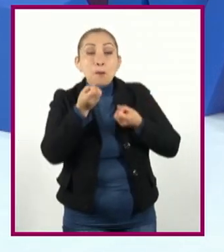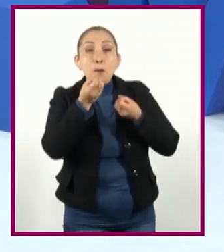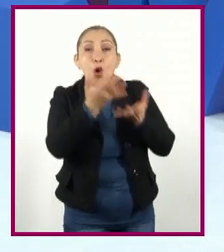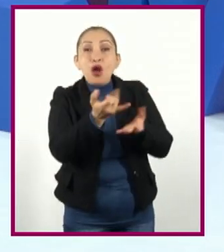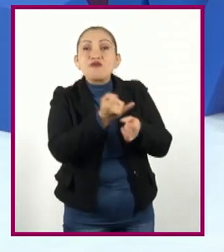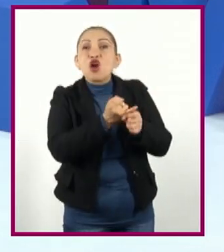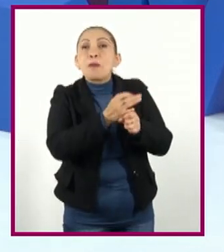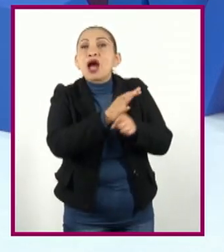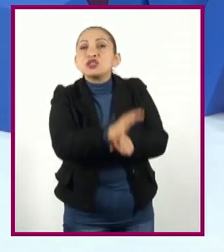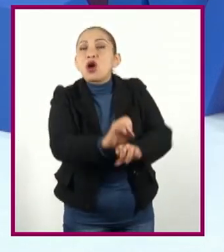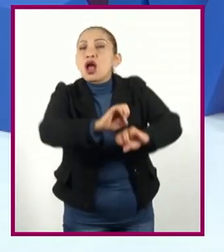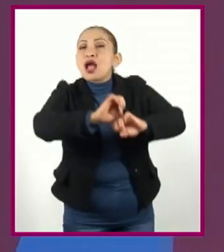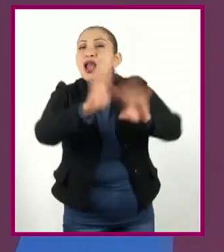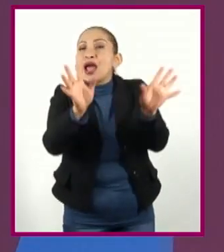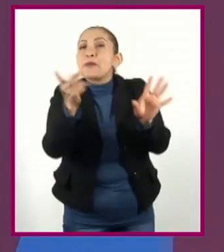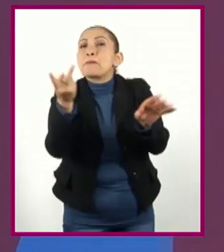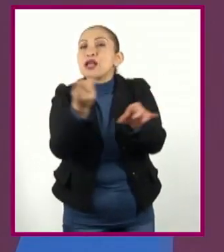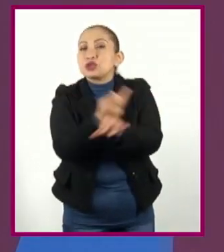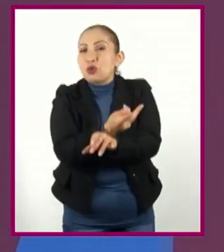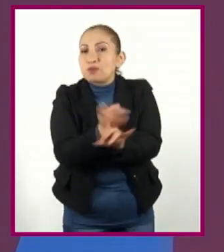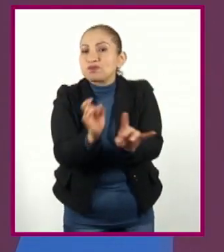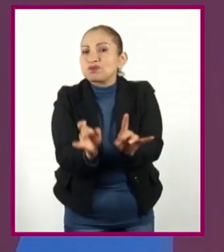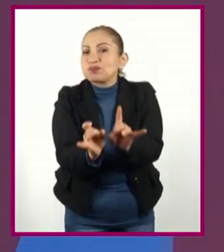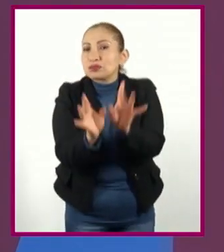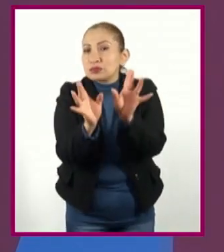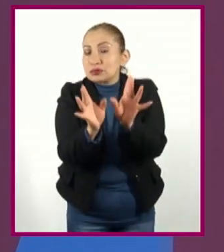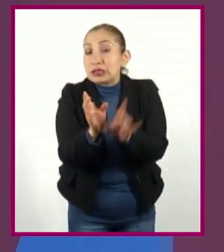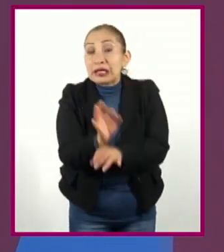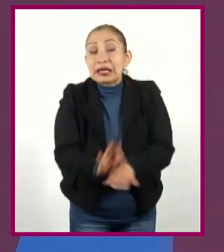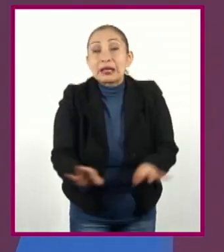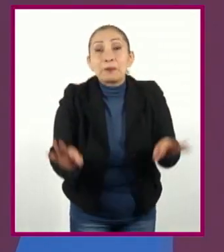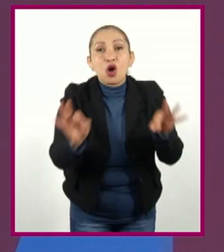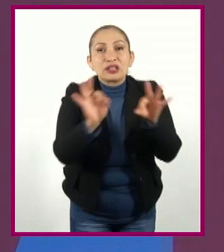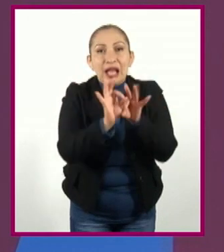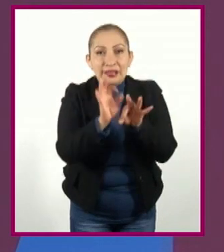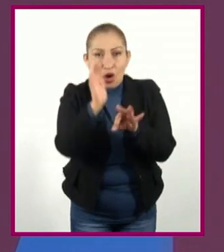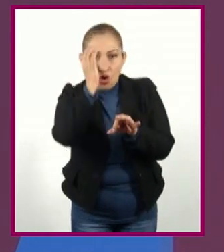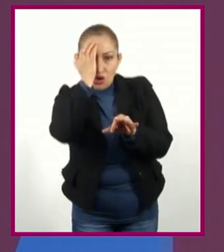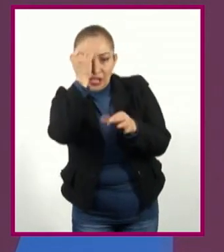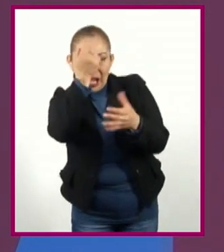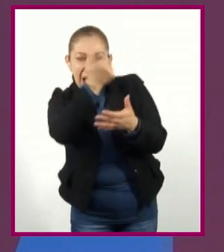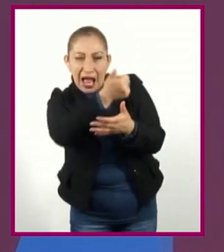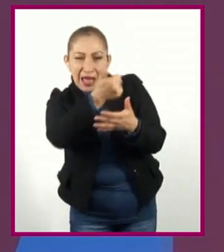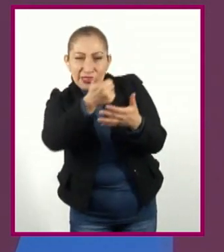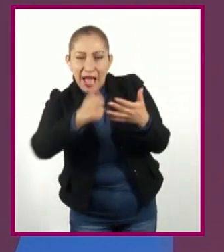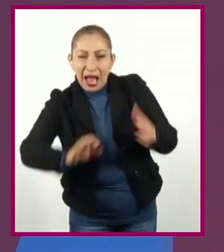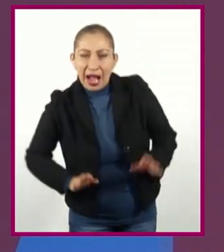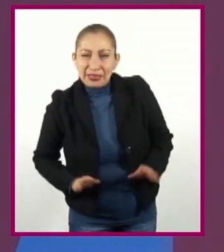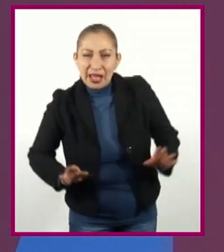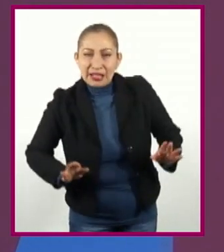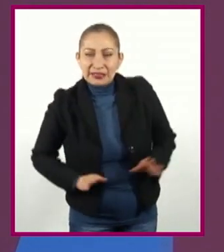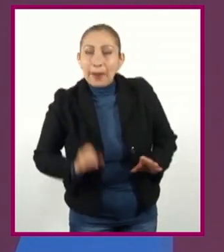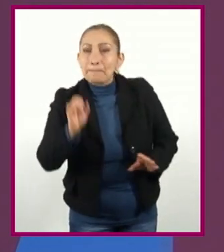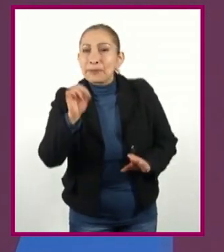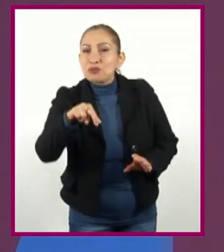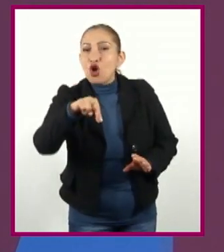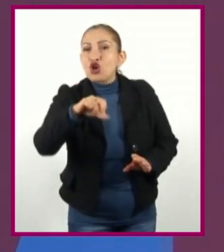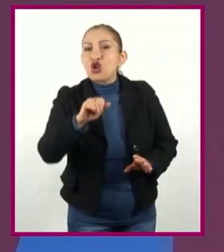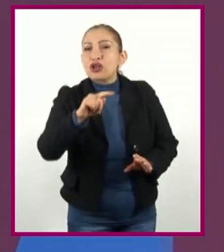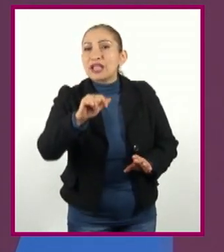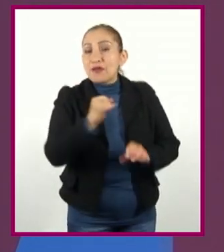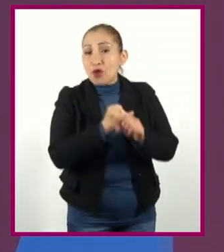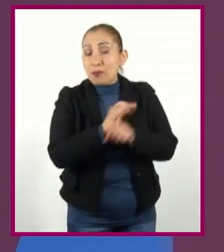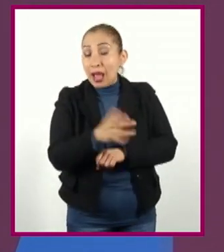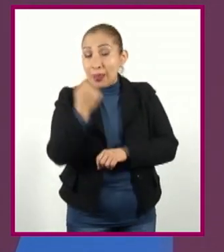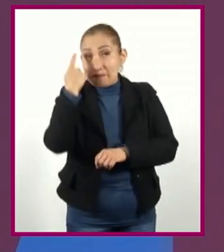información detallada del hecho. Es importante reconocer las características de una nota informativa, así como tener